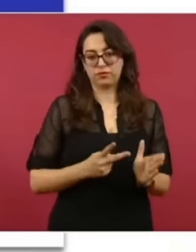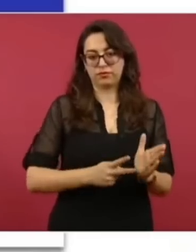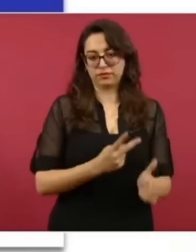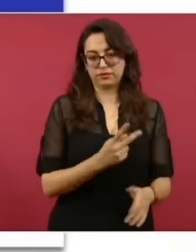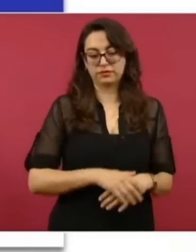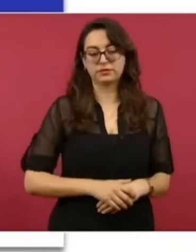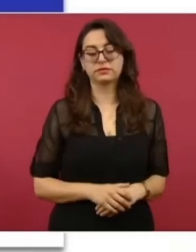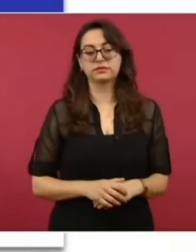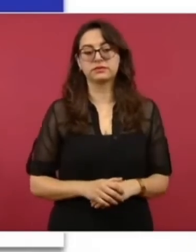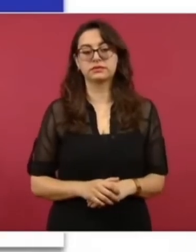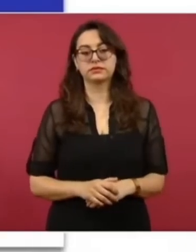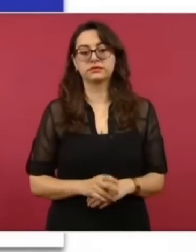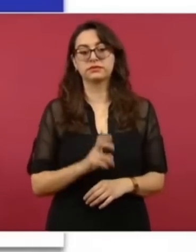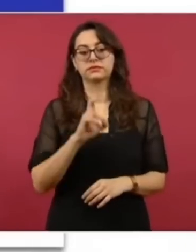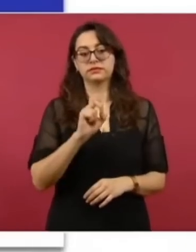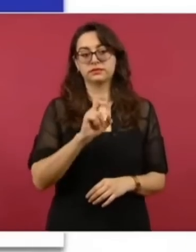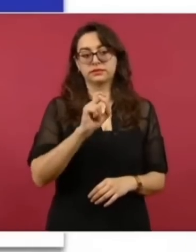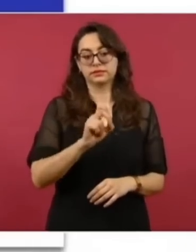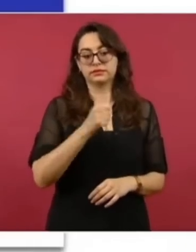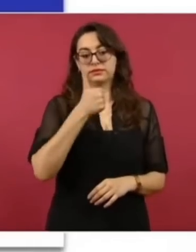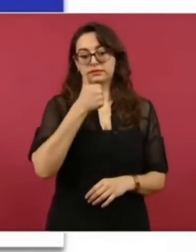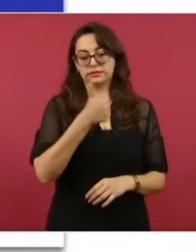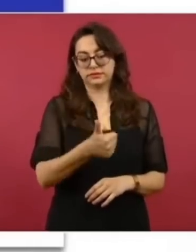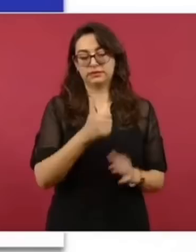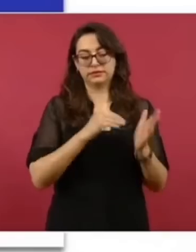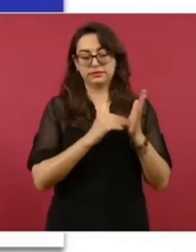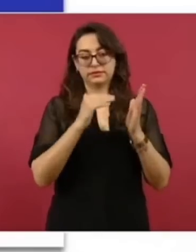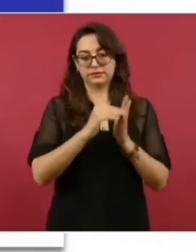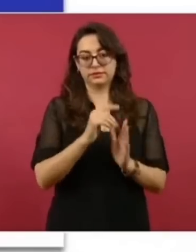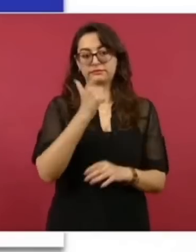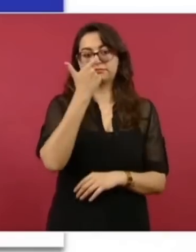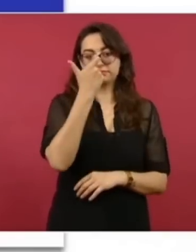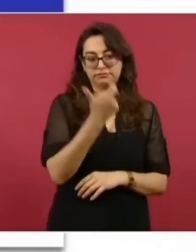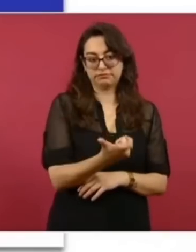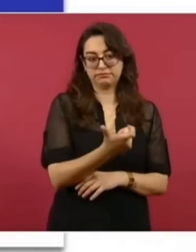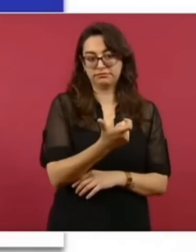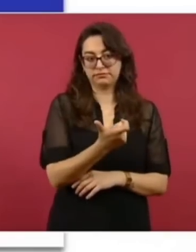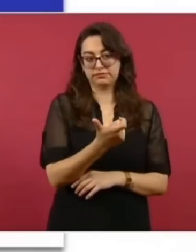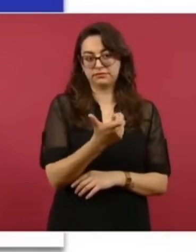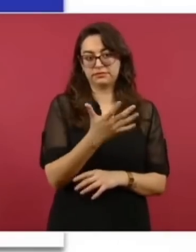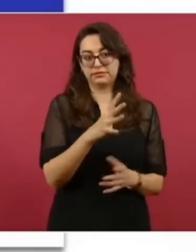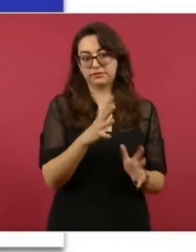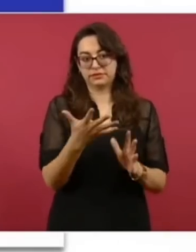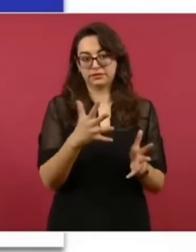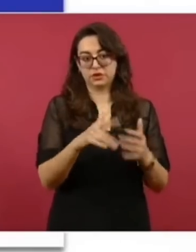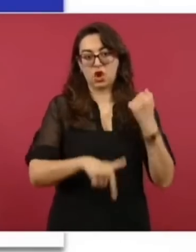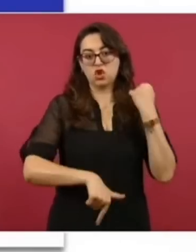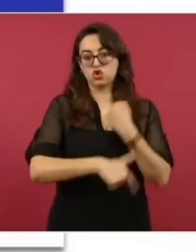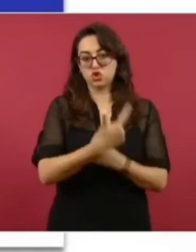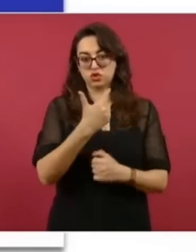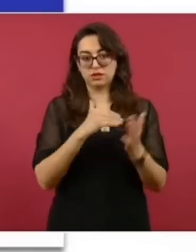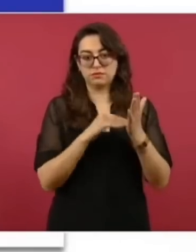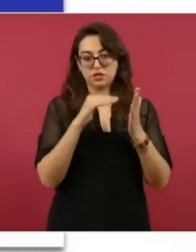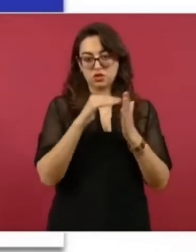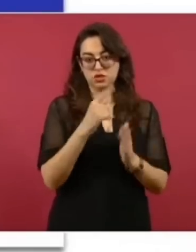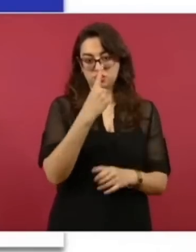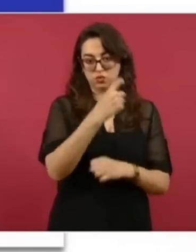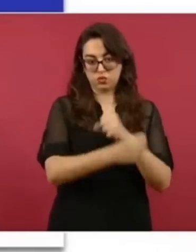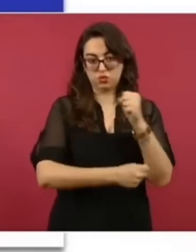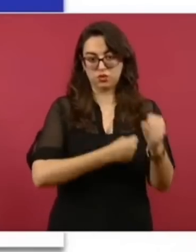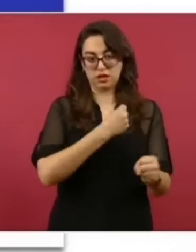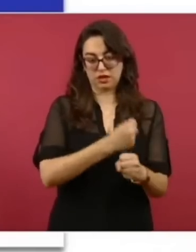Son 36 millones de pesos, la conversión de $2 millones, y son más o menos 12 millones de pesos al